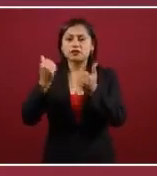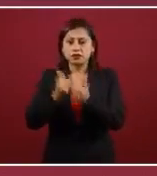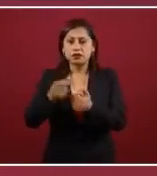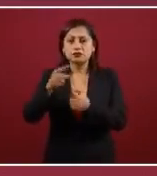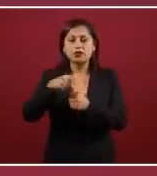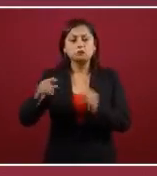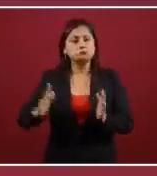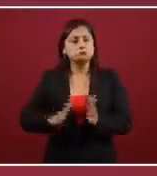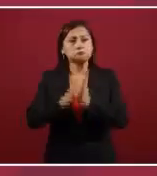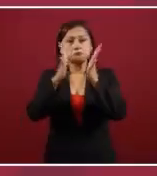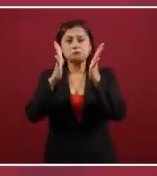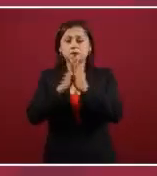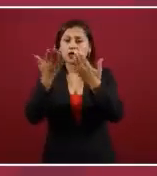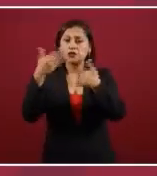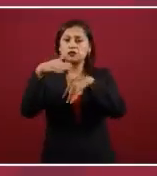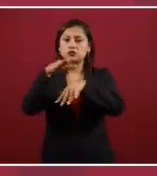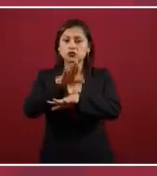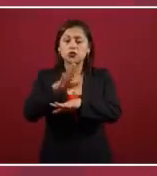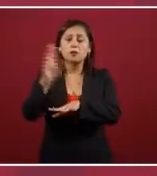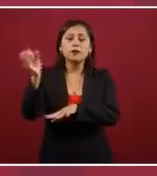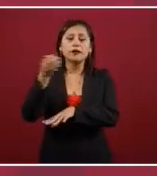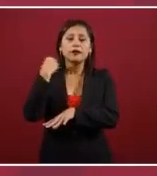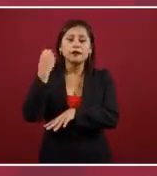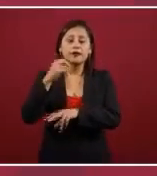seguir impulsando el que